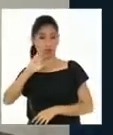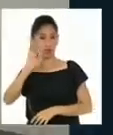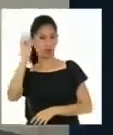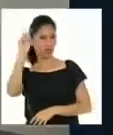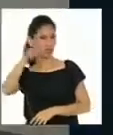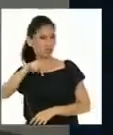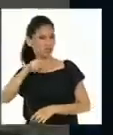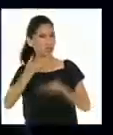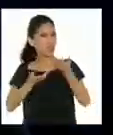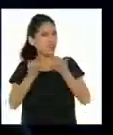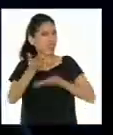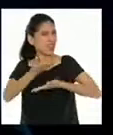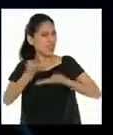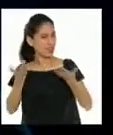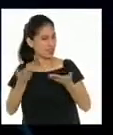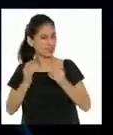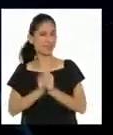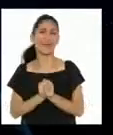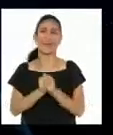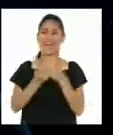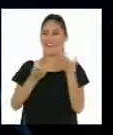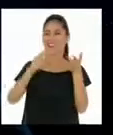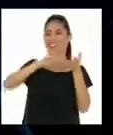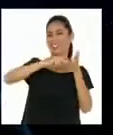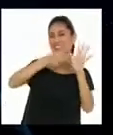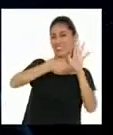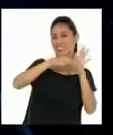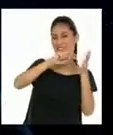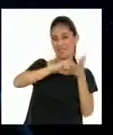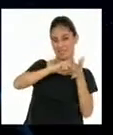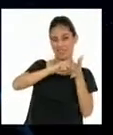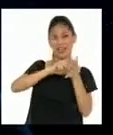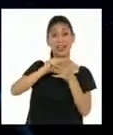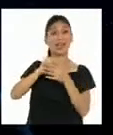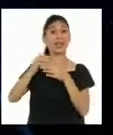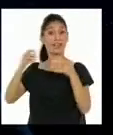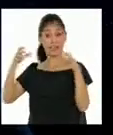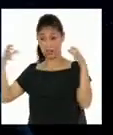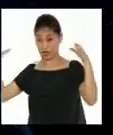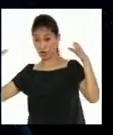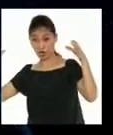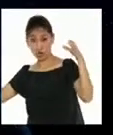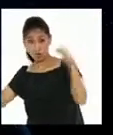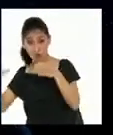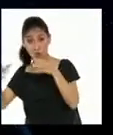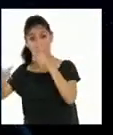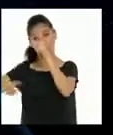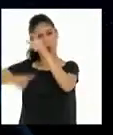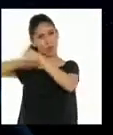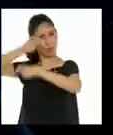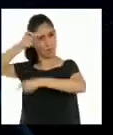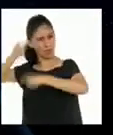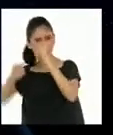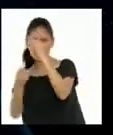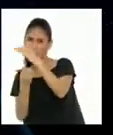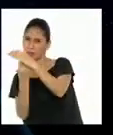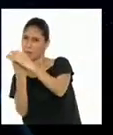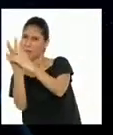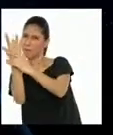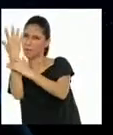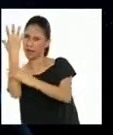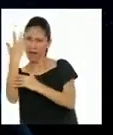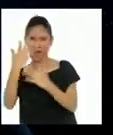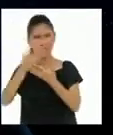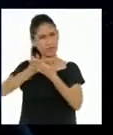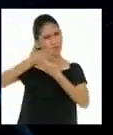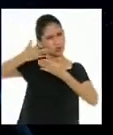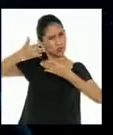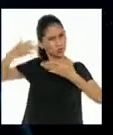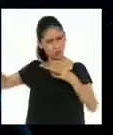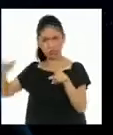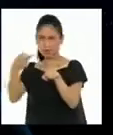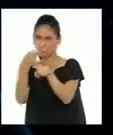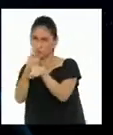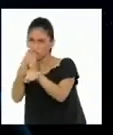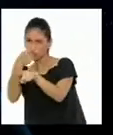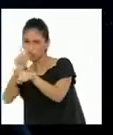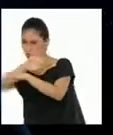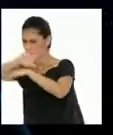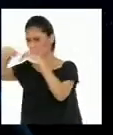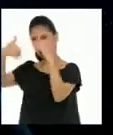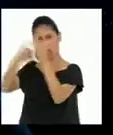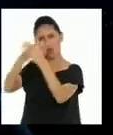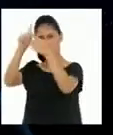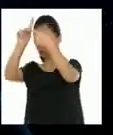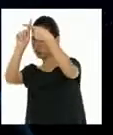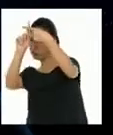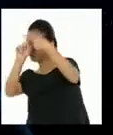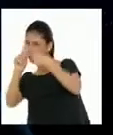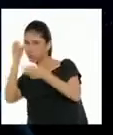el conjunto de todos los elementos, personas, plantas, organismos, objetos, etc., que